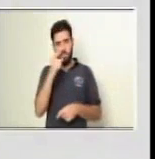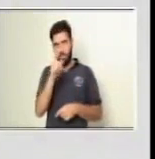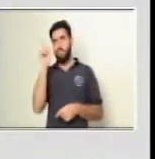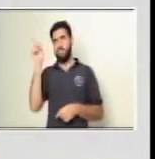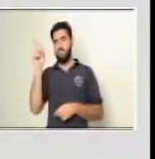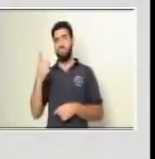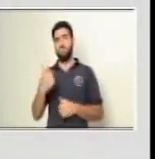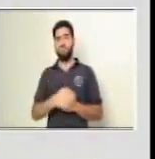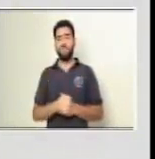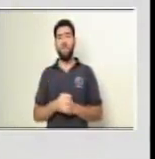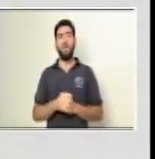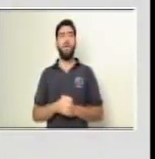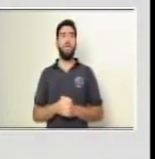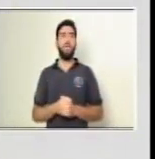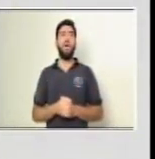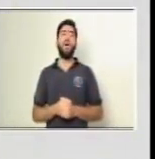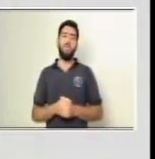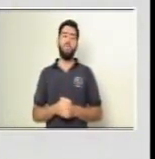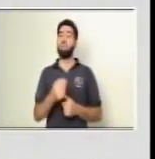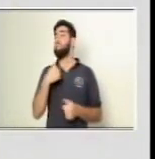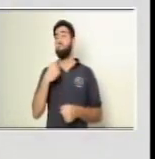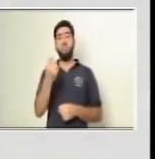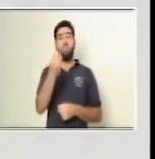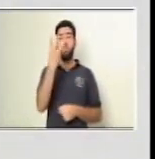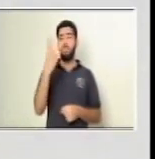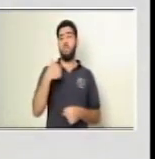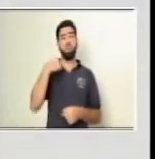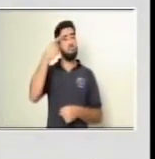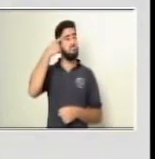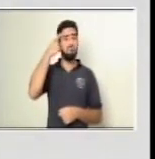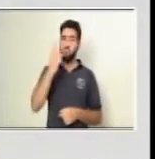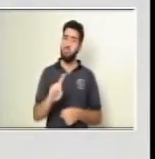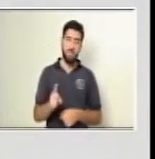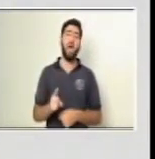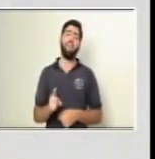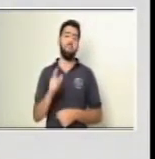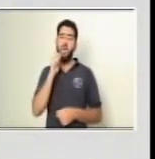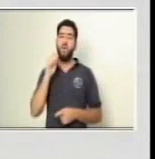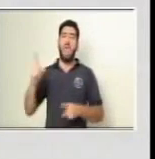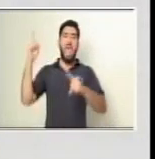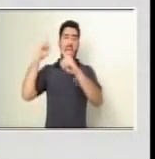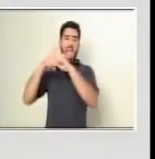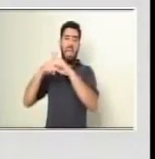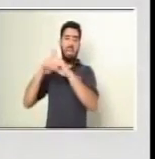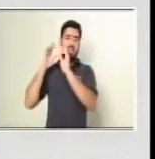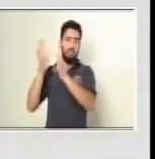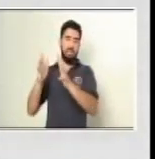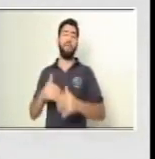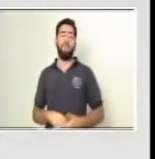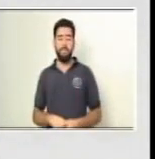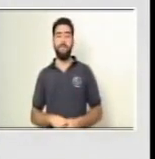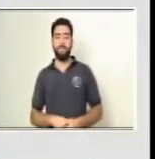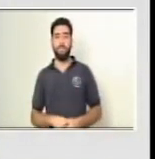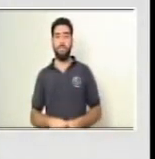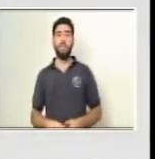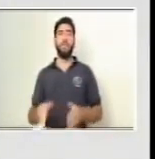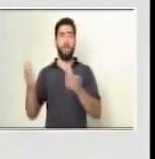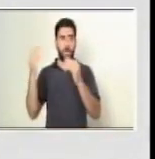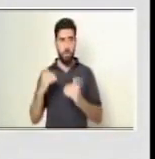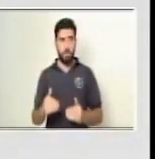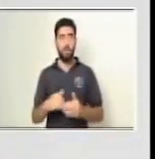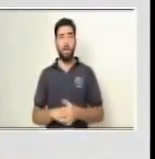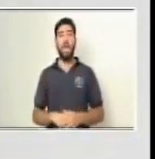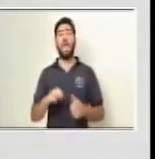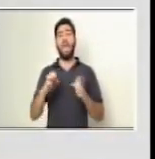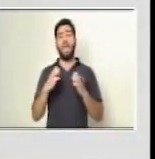lo vamos a representar como X. Y entonces nos dicen, ¿cuál es el número que sumado con su duplo?